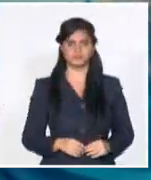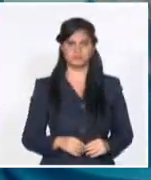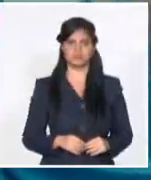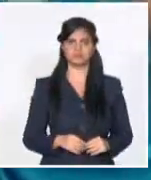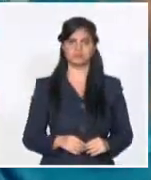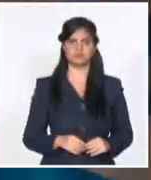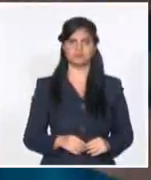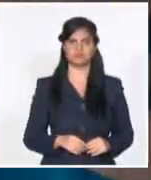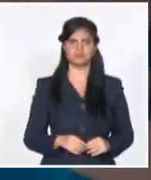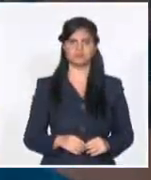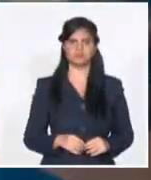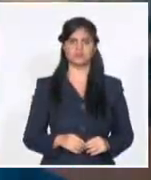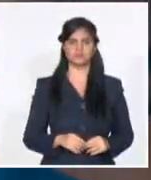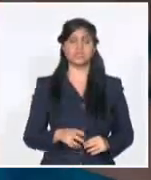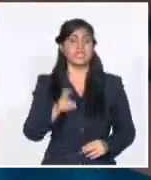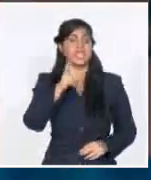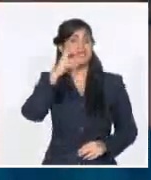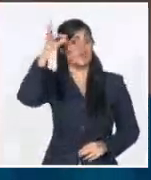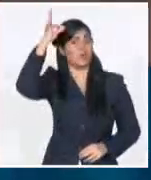Español no es mi idioma.